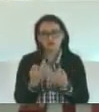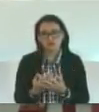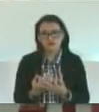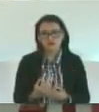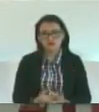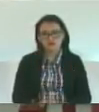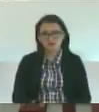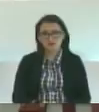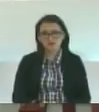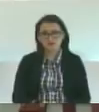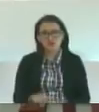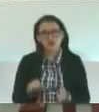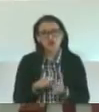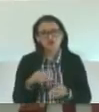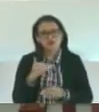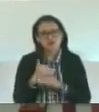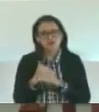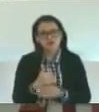¿Dónde hacen eso?